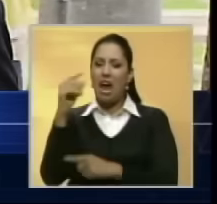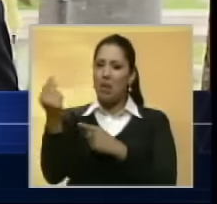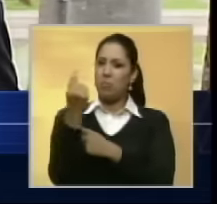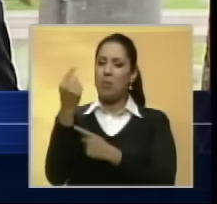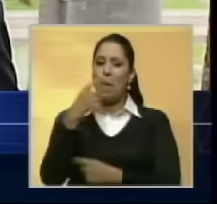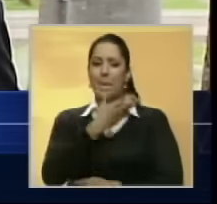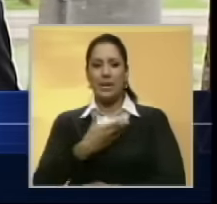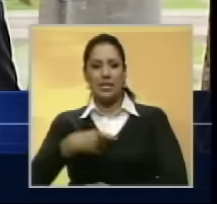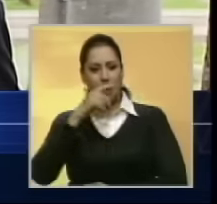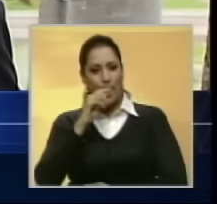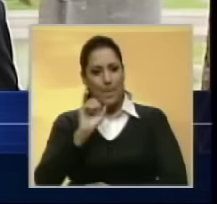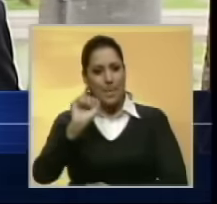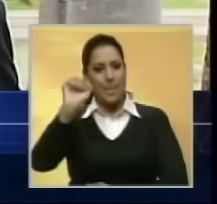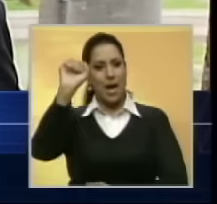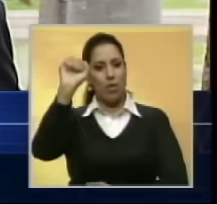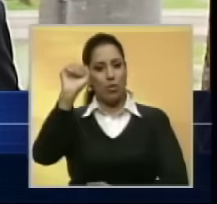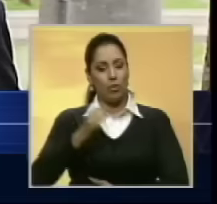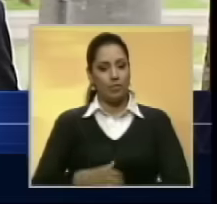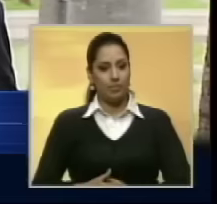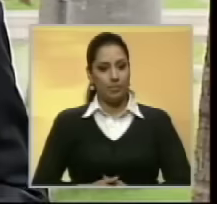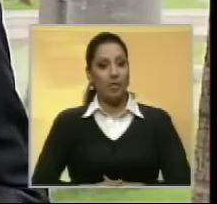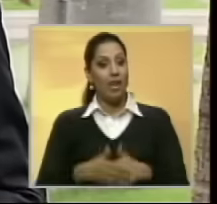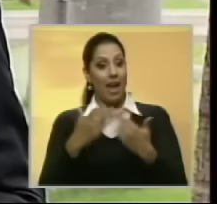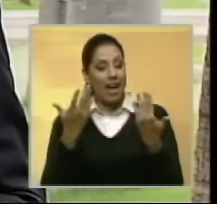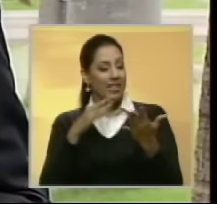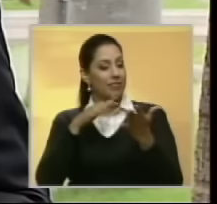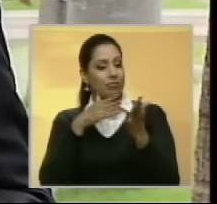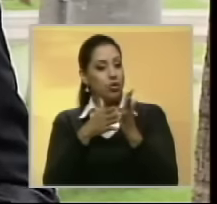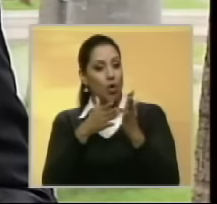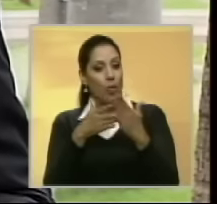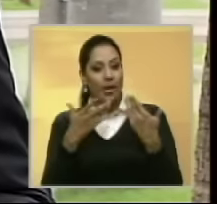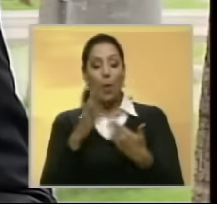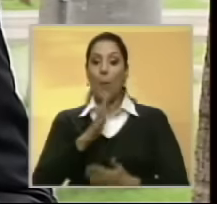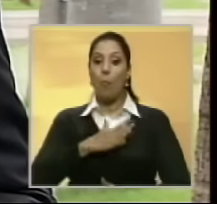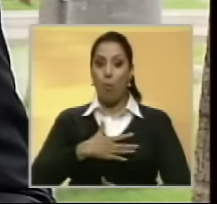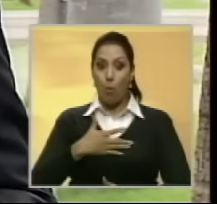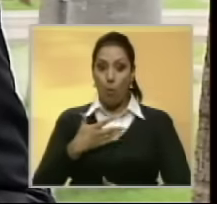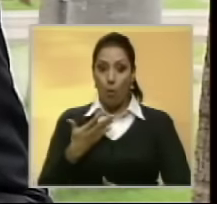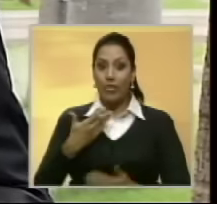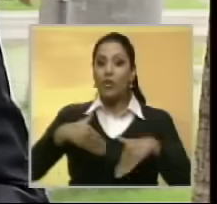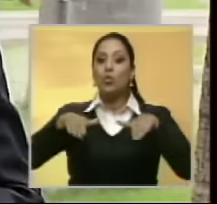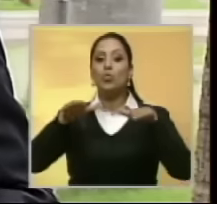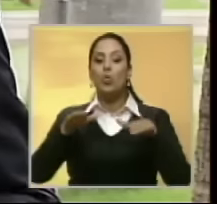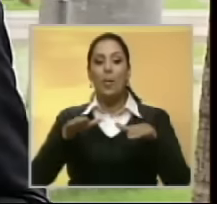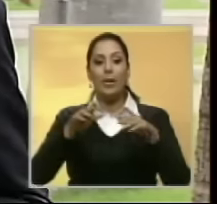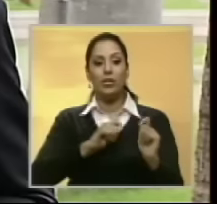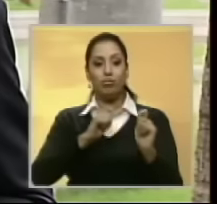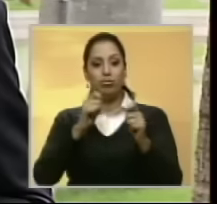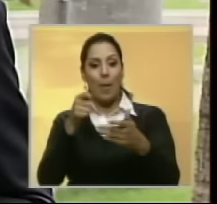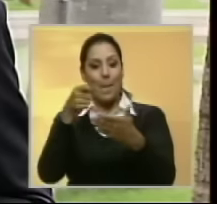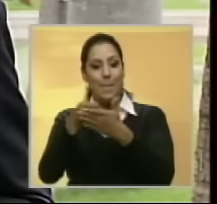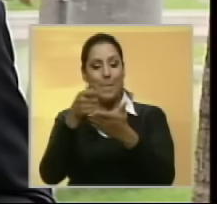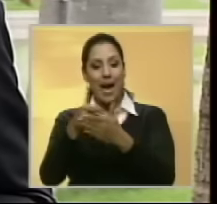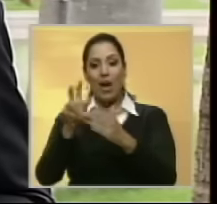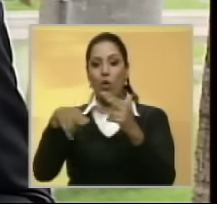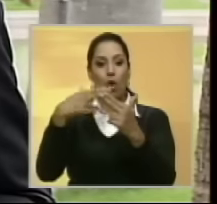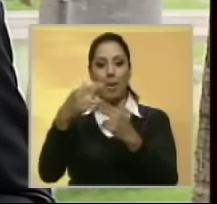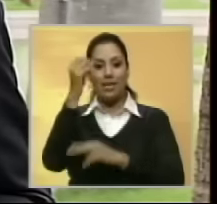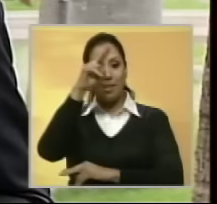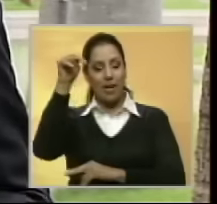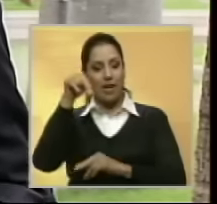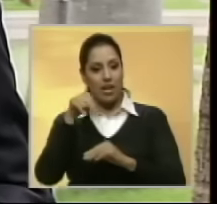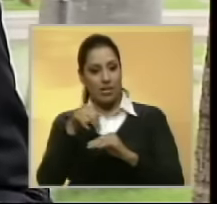anoche el presidente de la República, Nicolás Maduro, en relación a la posibilidad de suspender el traspaso de recursos a la